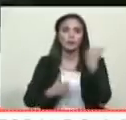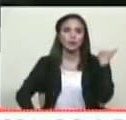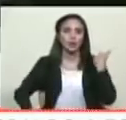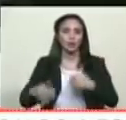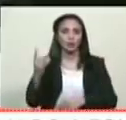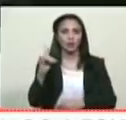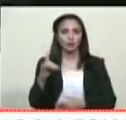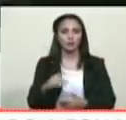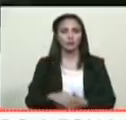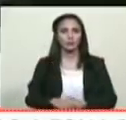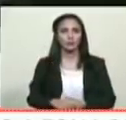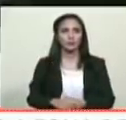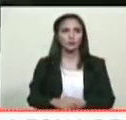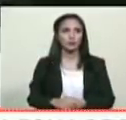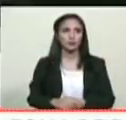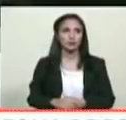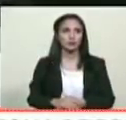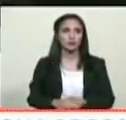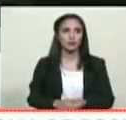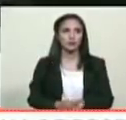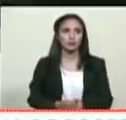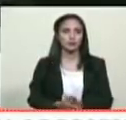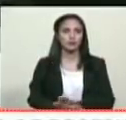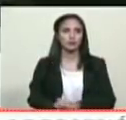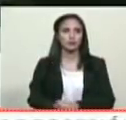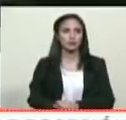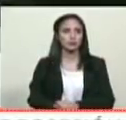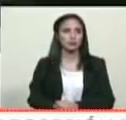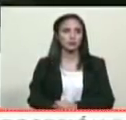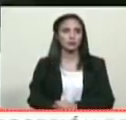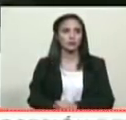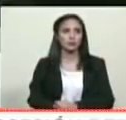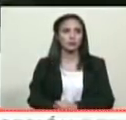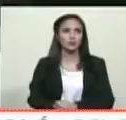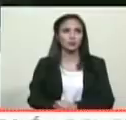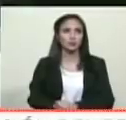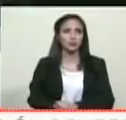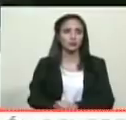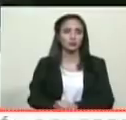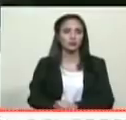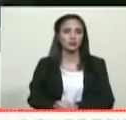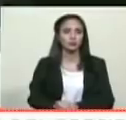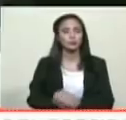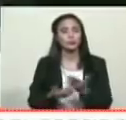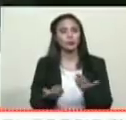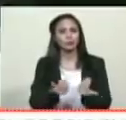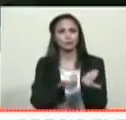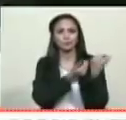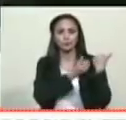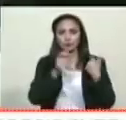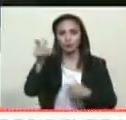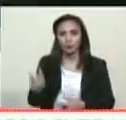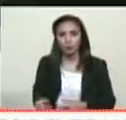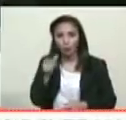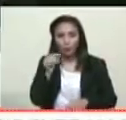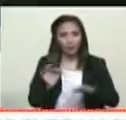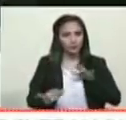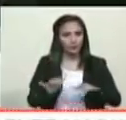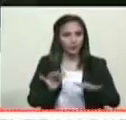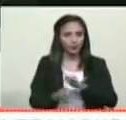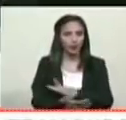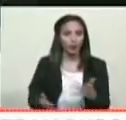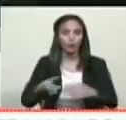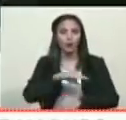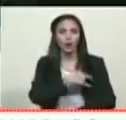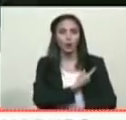Estado Plurinacional de Bolivia, Juan Evo Morales Ayma, a cargo de Orlando Alcántara, secretario general de